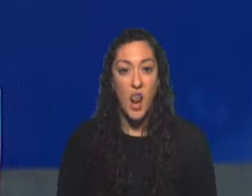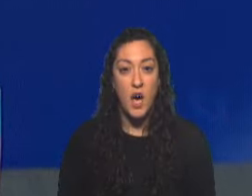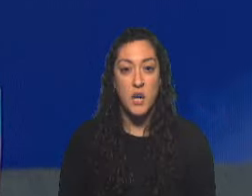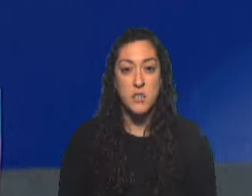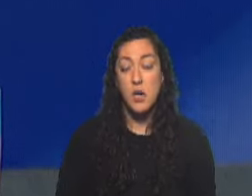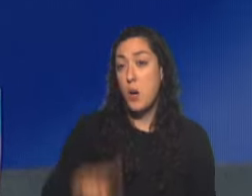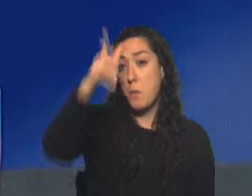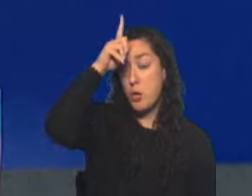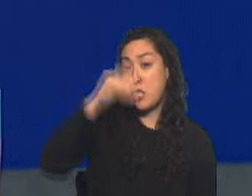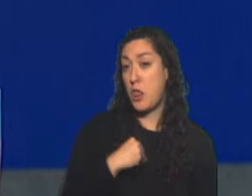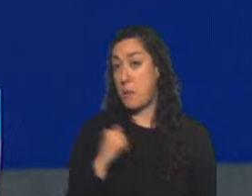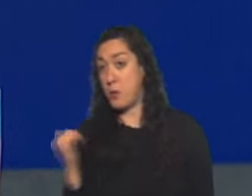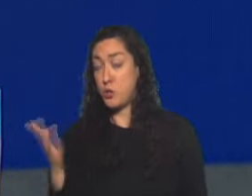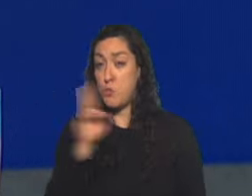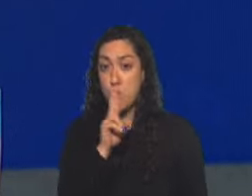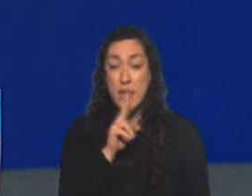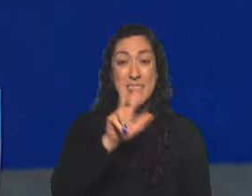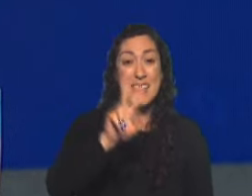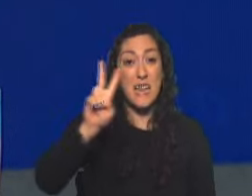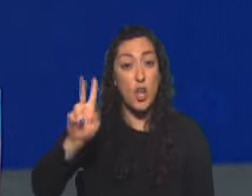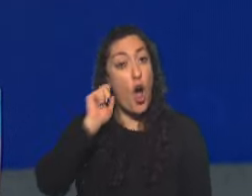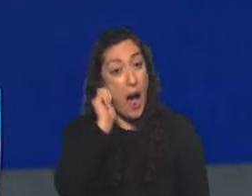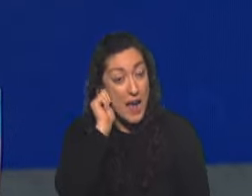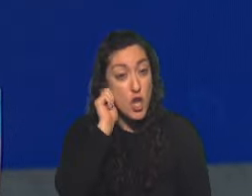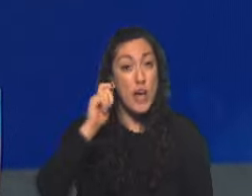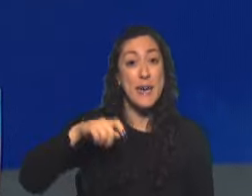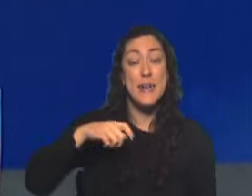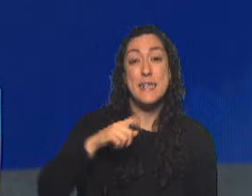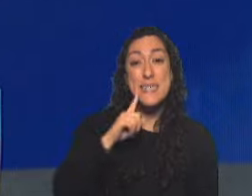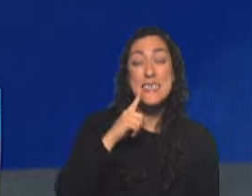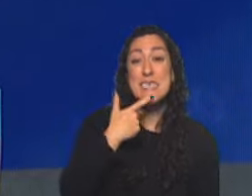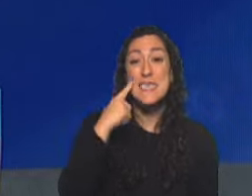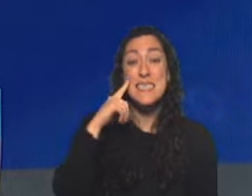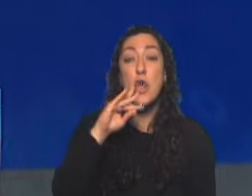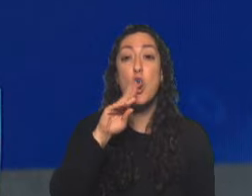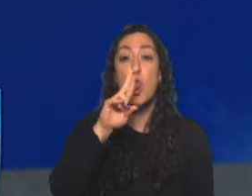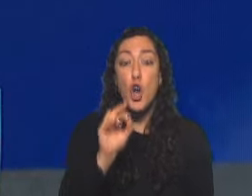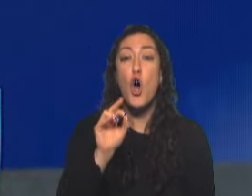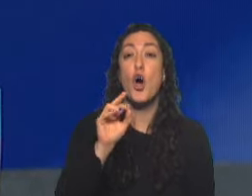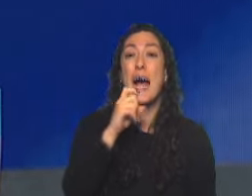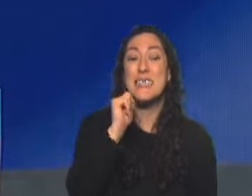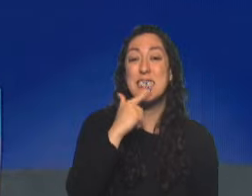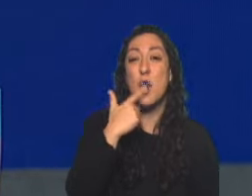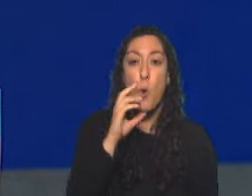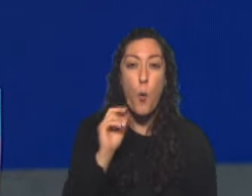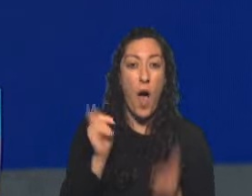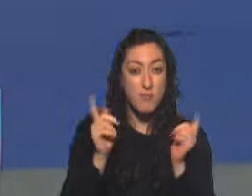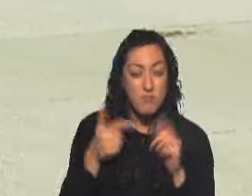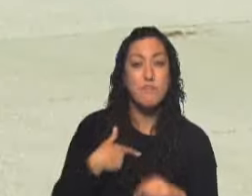Una policía bonaerense de 32 años fue asesinada en Isidro Casanova. Hay un detenido en el lugar, Daniel